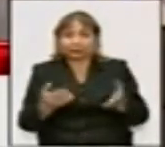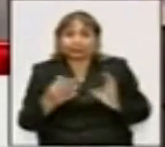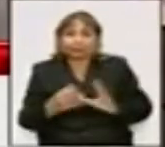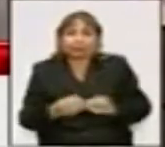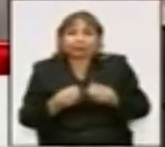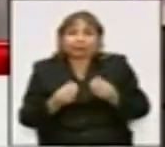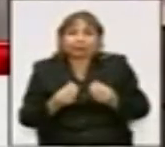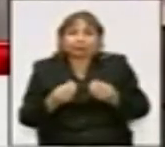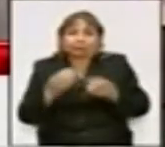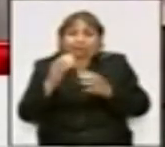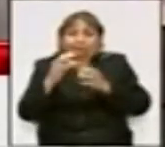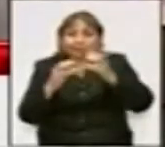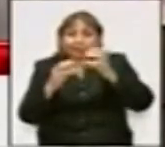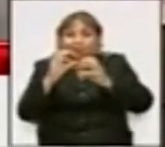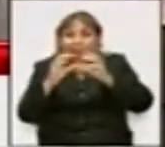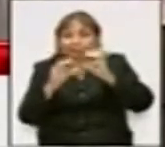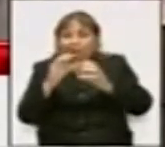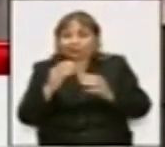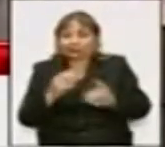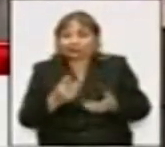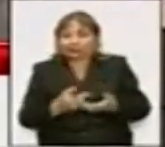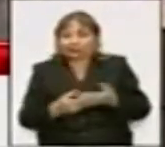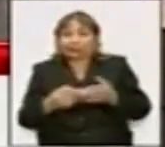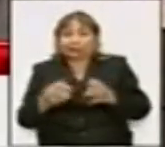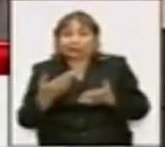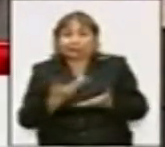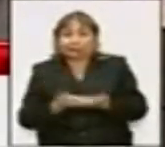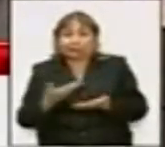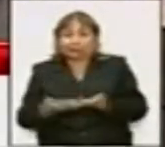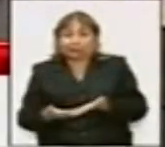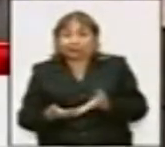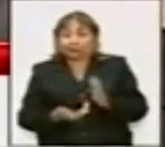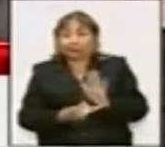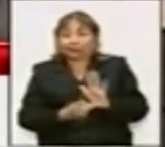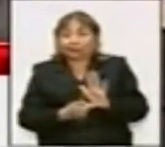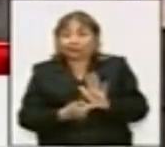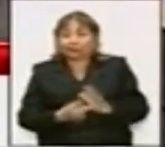es que se moldea de alguna manera cómo se ha aprobado la